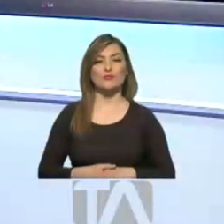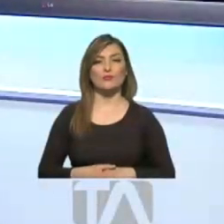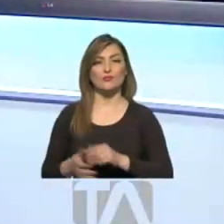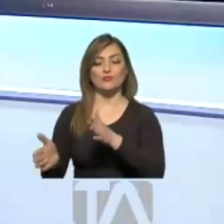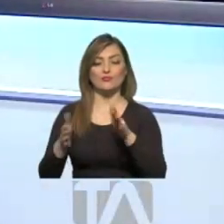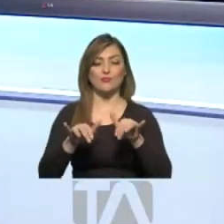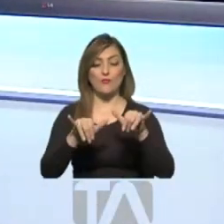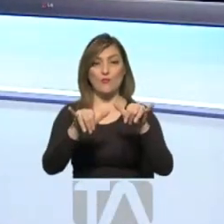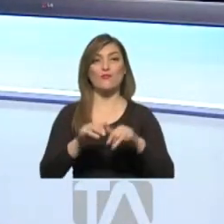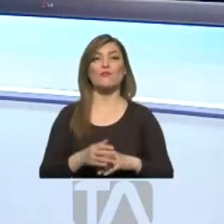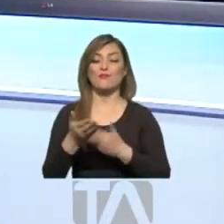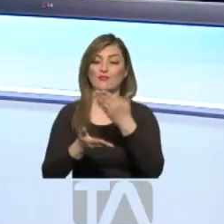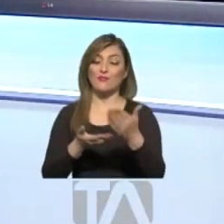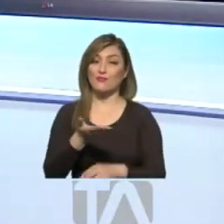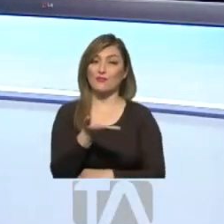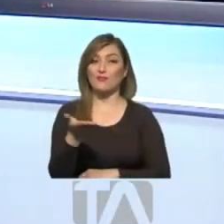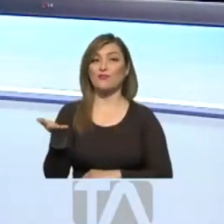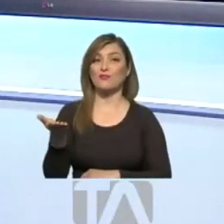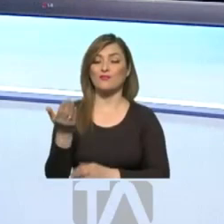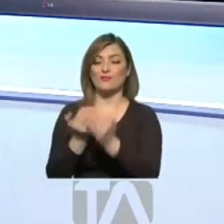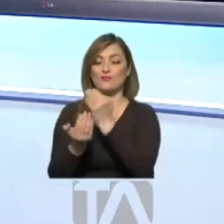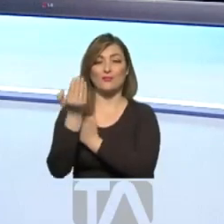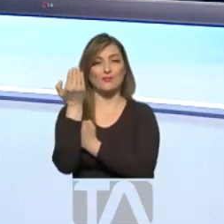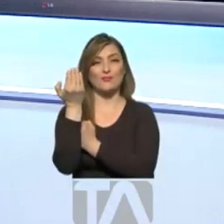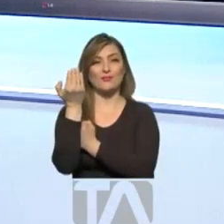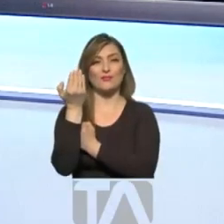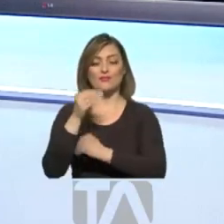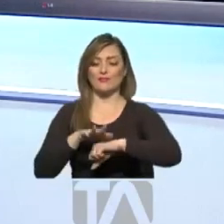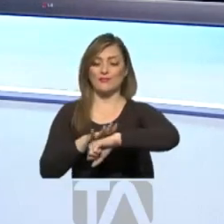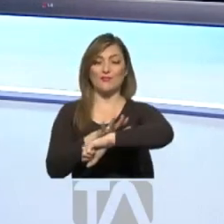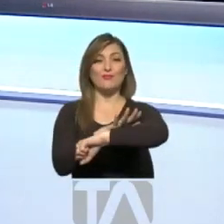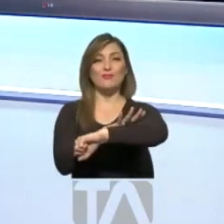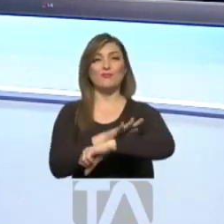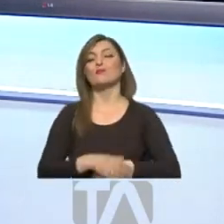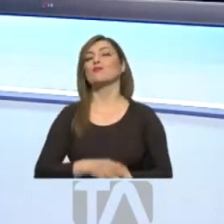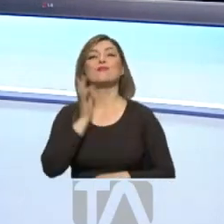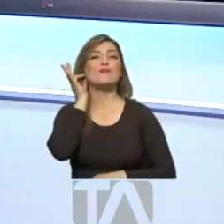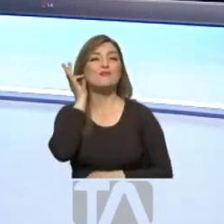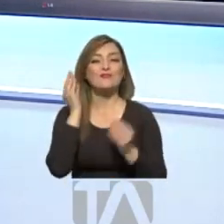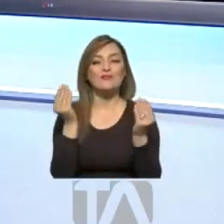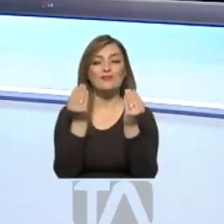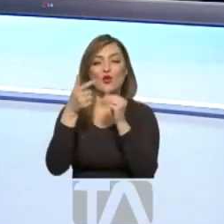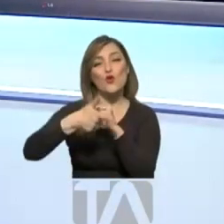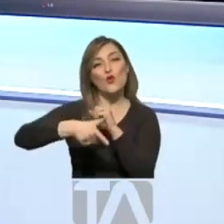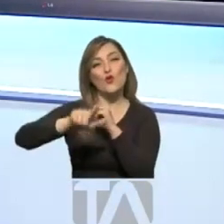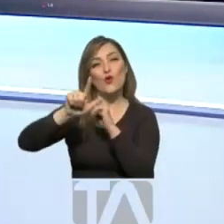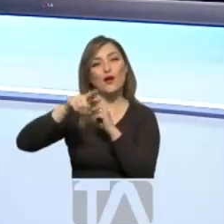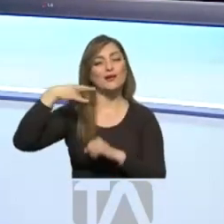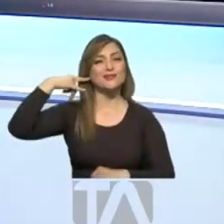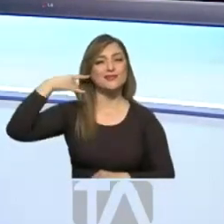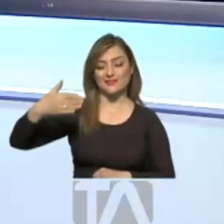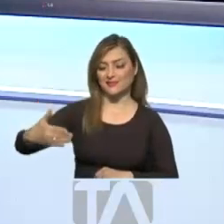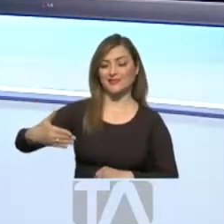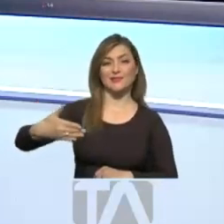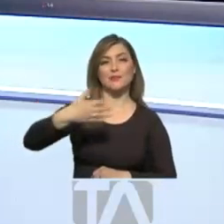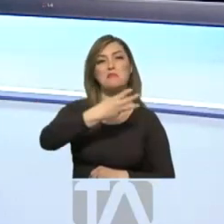A continuación queremos compartir con ustedes una historia inspiradora. Se trata de una joven lojana que desde muy pequeña